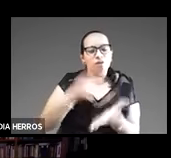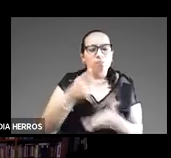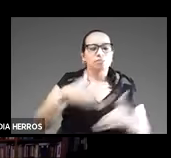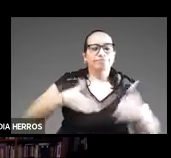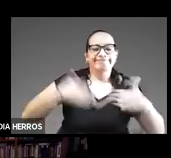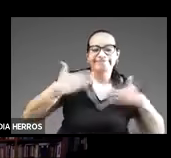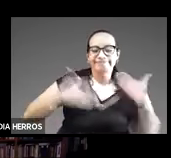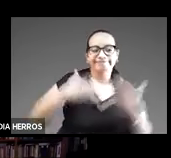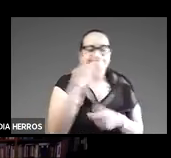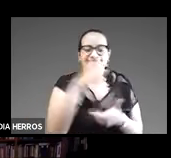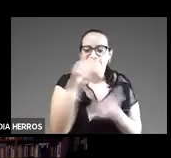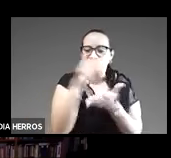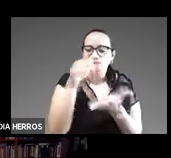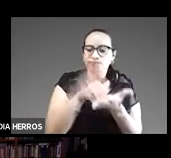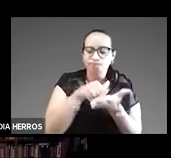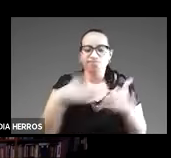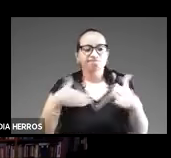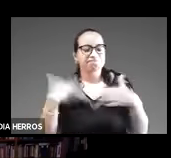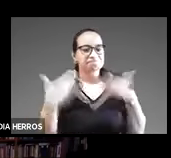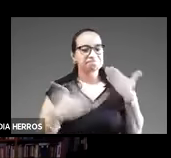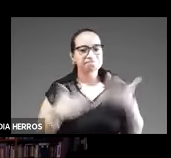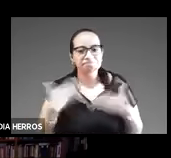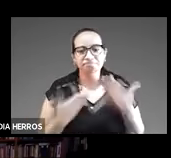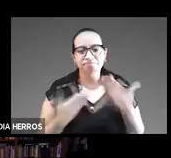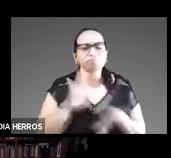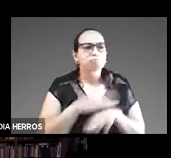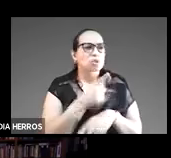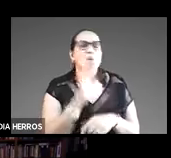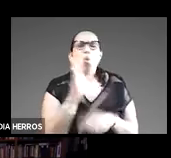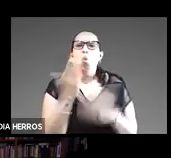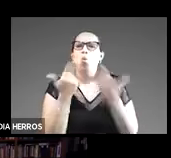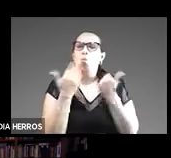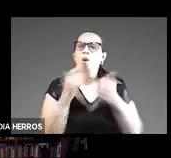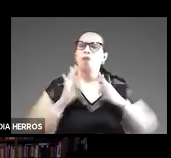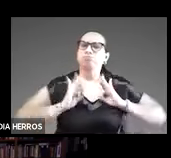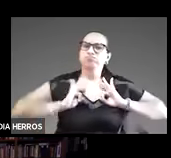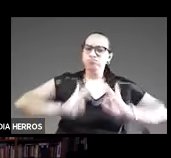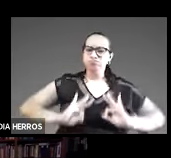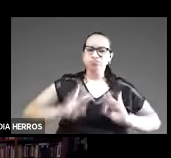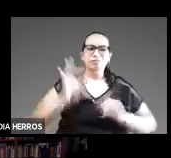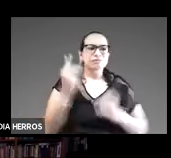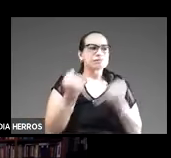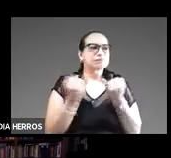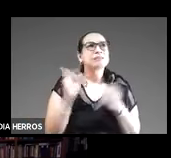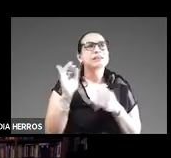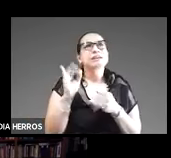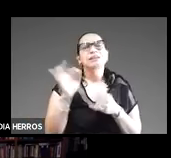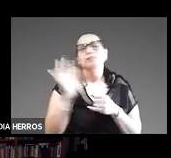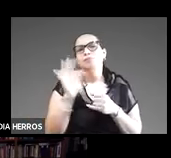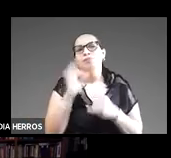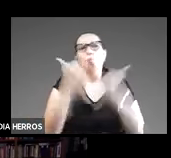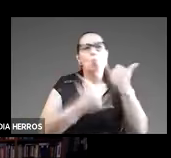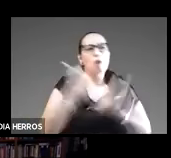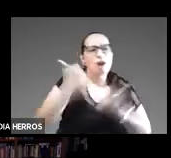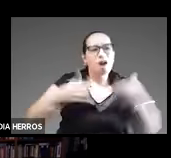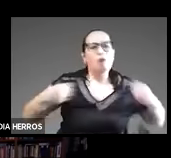esos espacios, ¿no? Porque nadie se va a quedar tranquilo si los juegos están pintados, si las lámparas